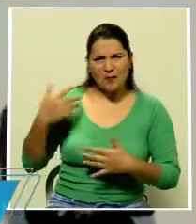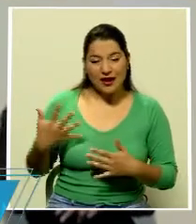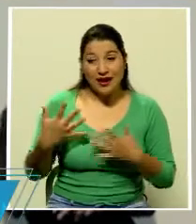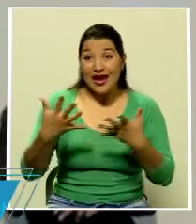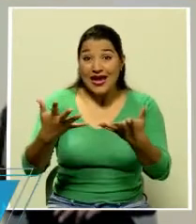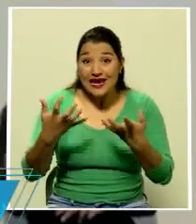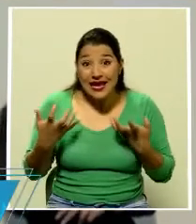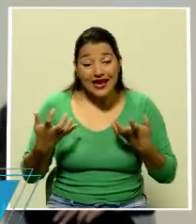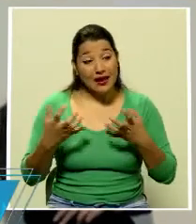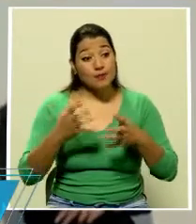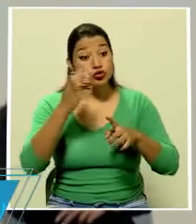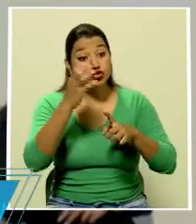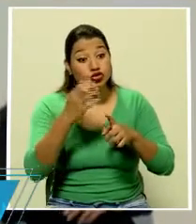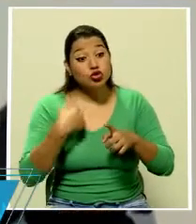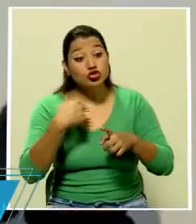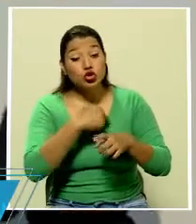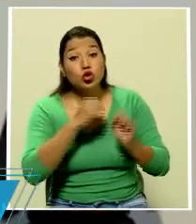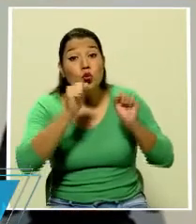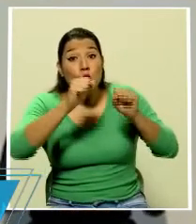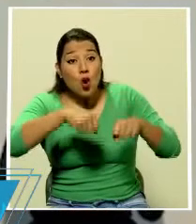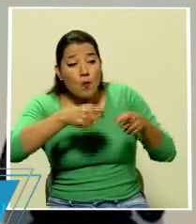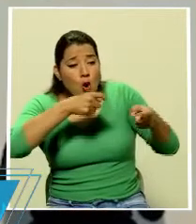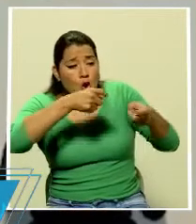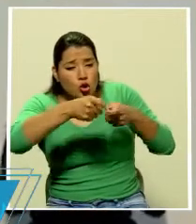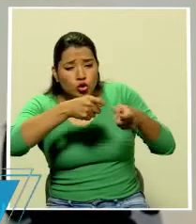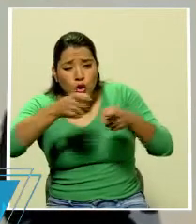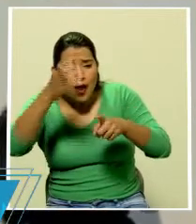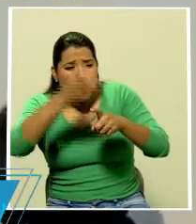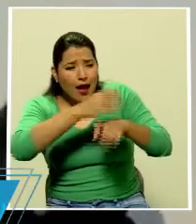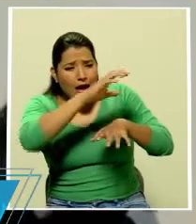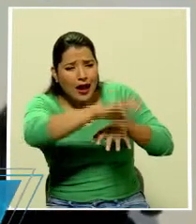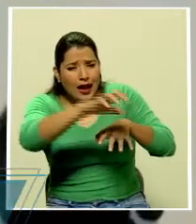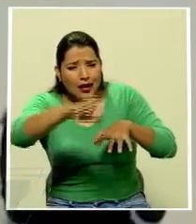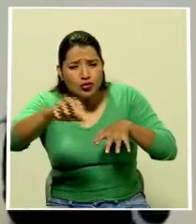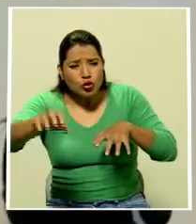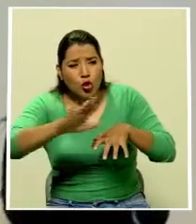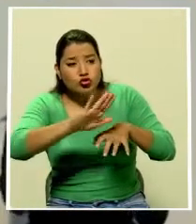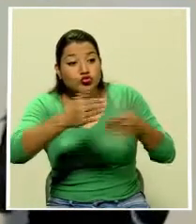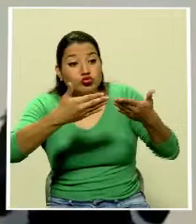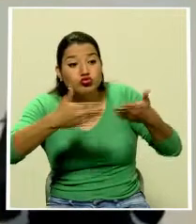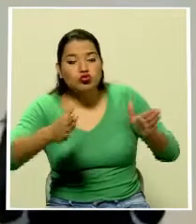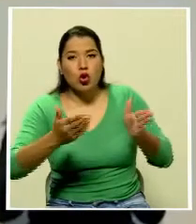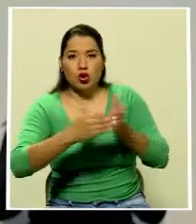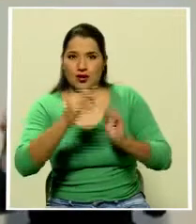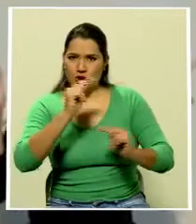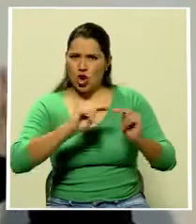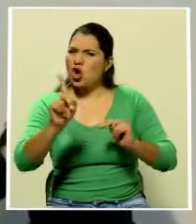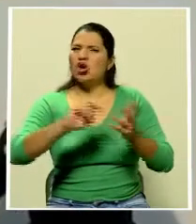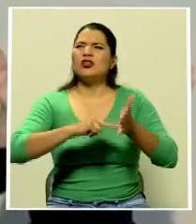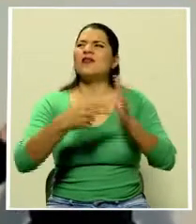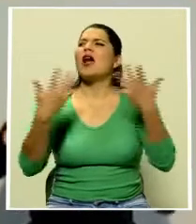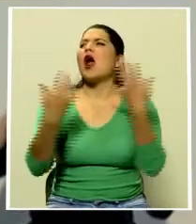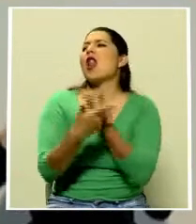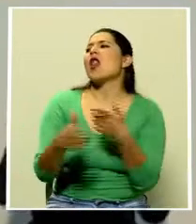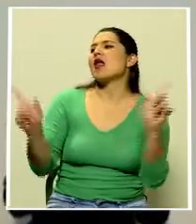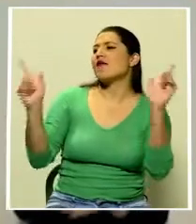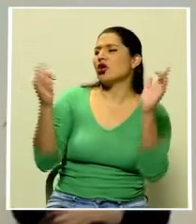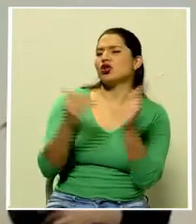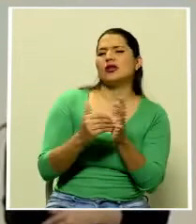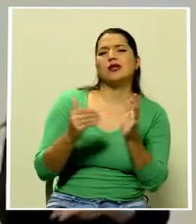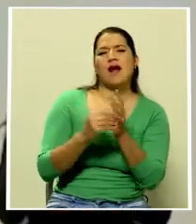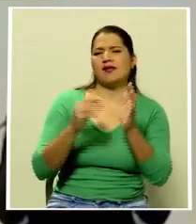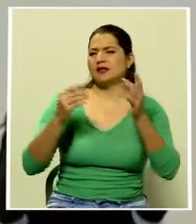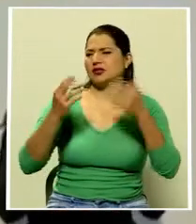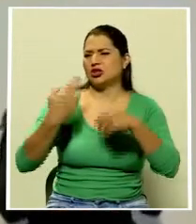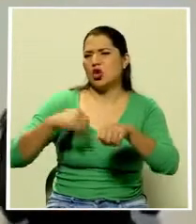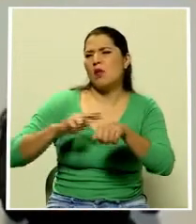territorios podamos administrar y dosificar esa reapertura. No significa un libertinaje. No significa, ahora ya esto pasó,